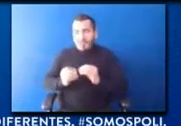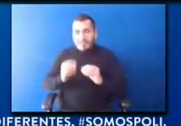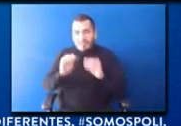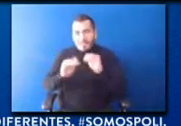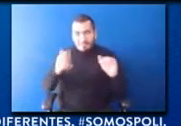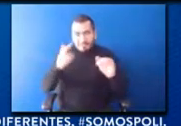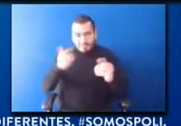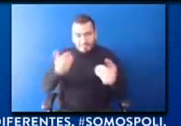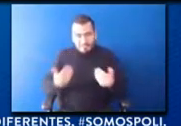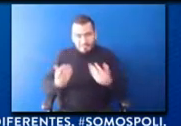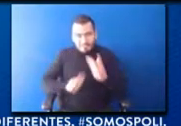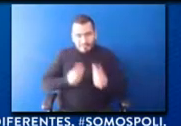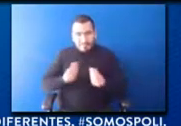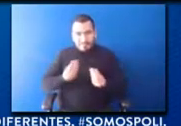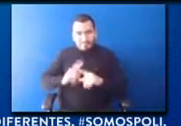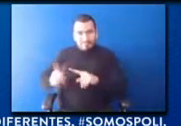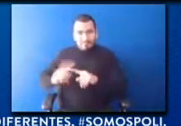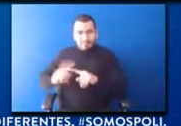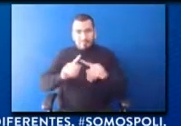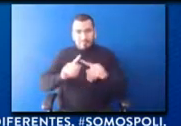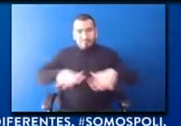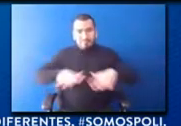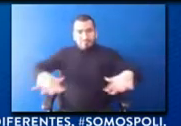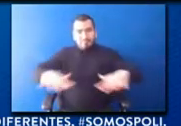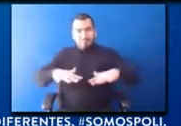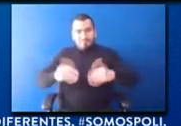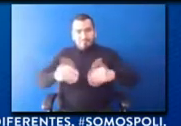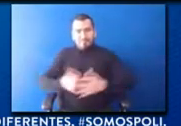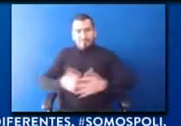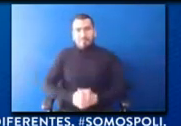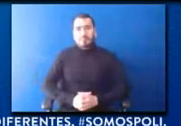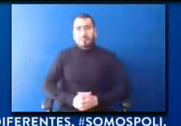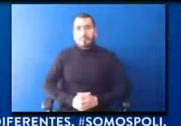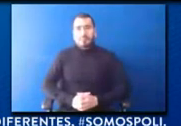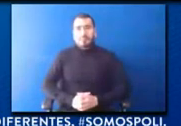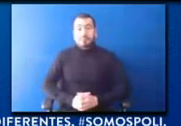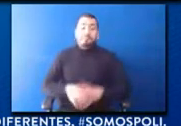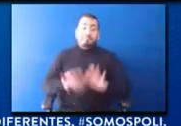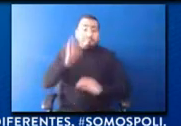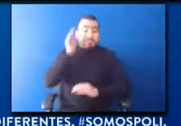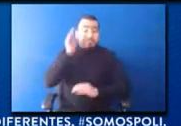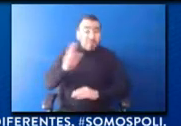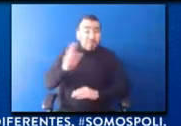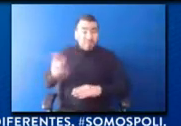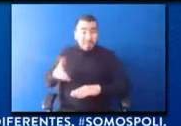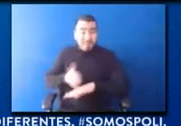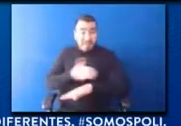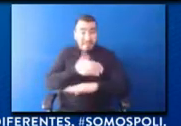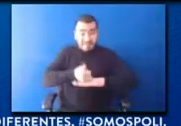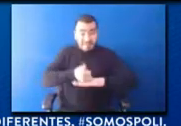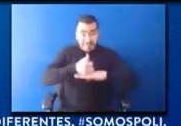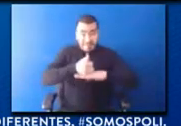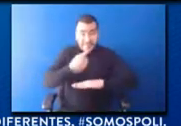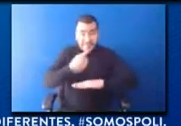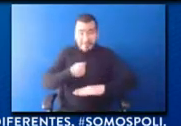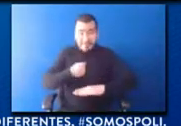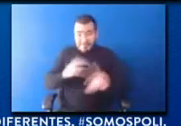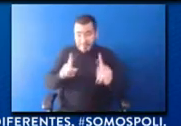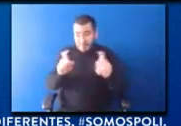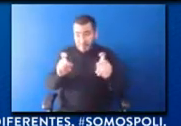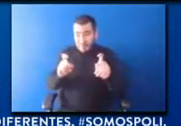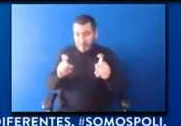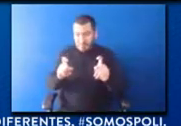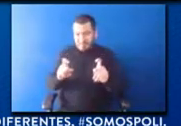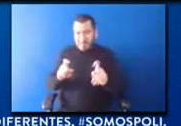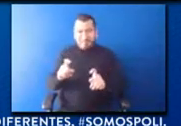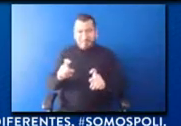apalancado en múltiples escenarios. Tal vez el director lo mencionaba, la tecnología no ha sido nunca ajena al sistema